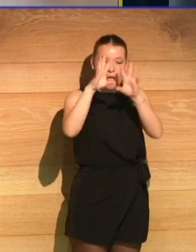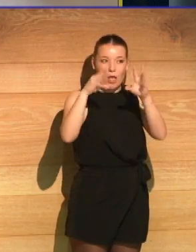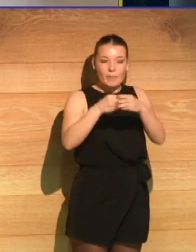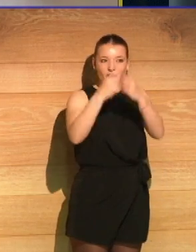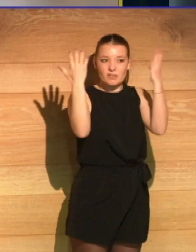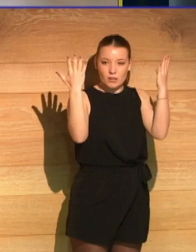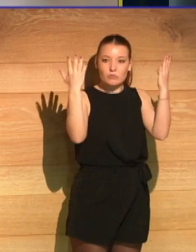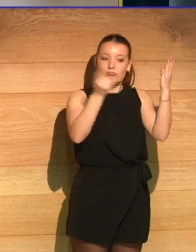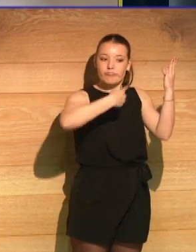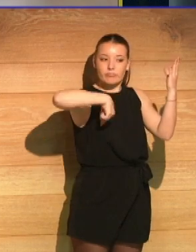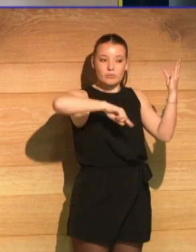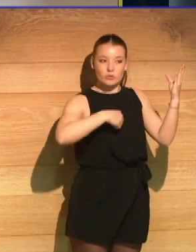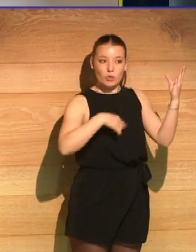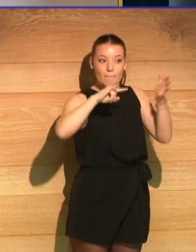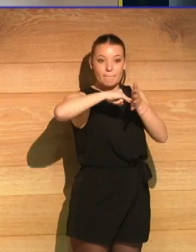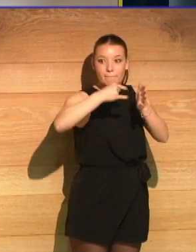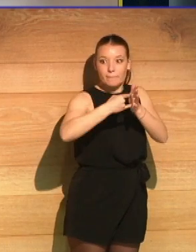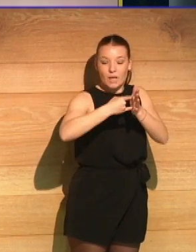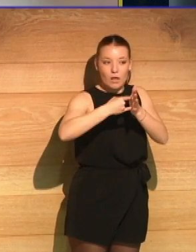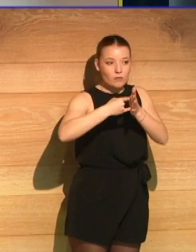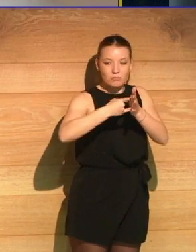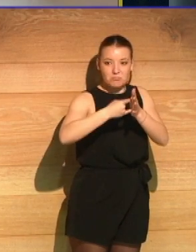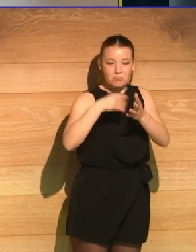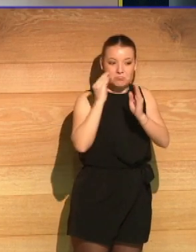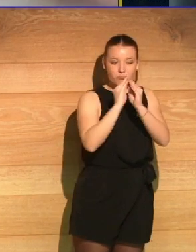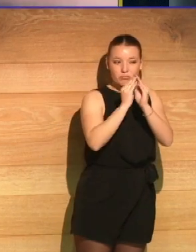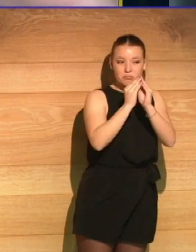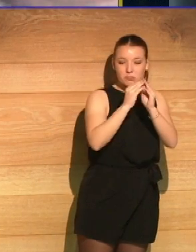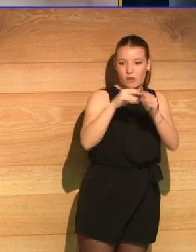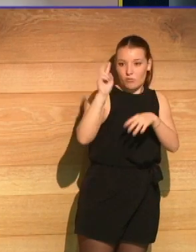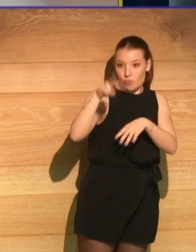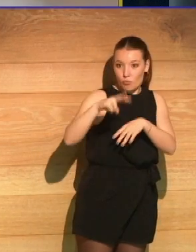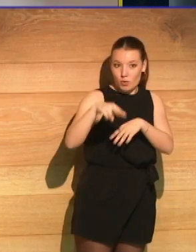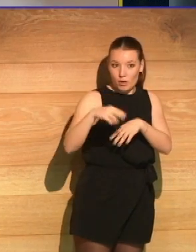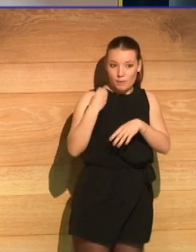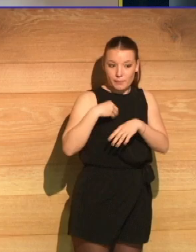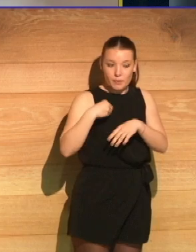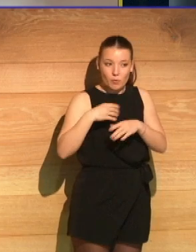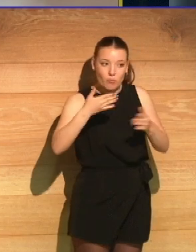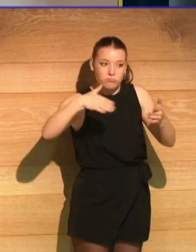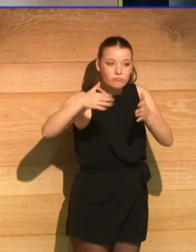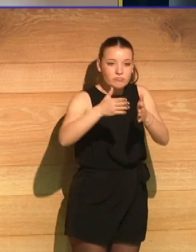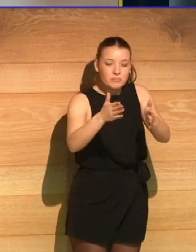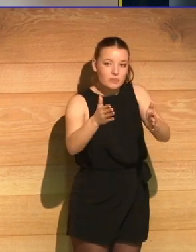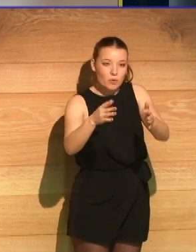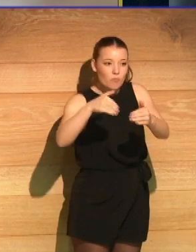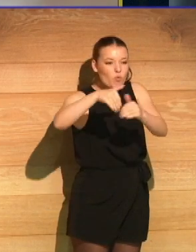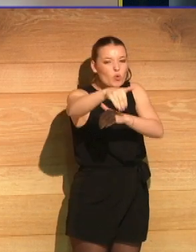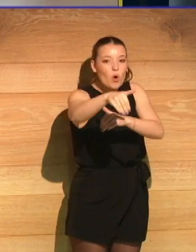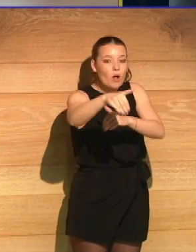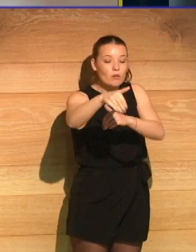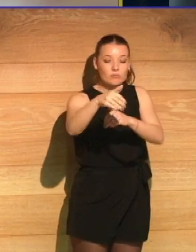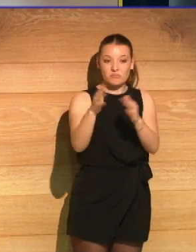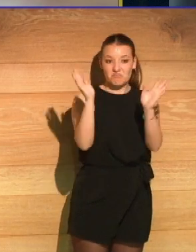un plan, una ruta de una hoja de ruta, casi un horizonte hacia el futuro tan programado como lo tenemos ahora